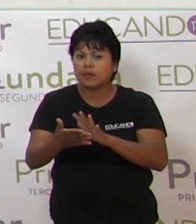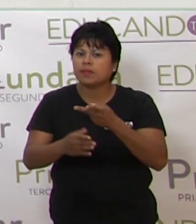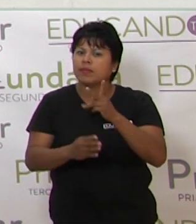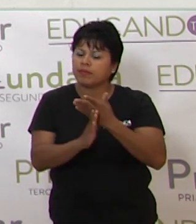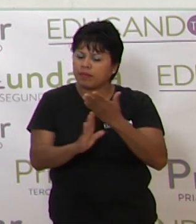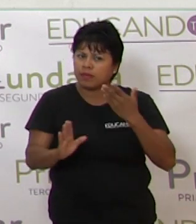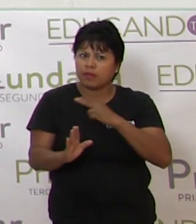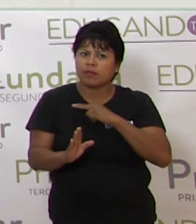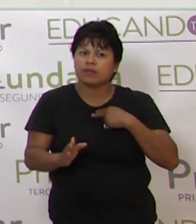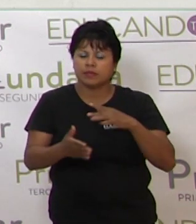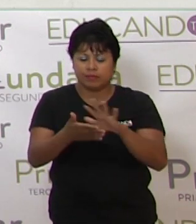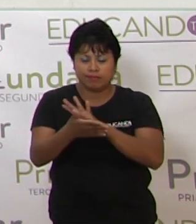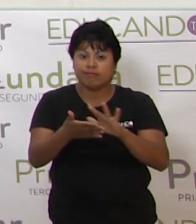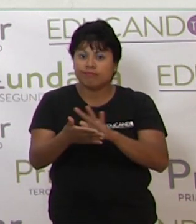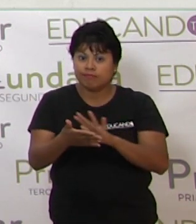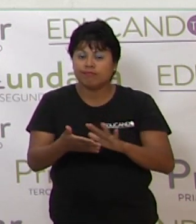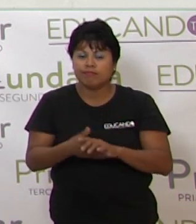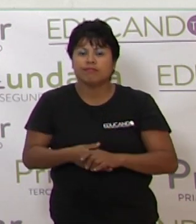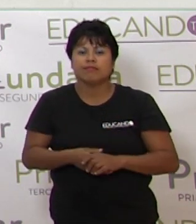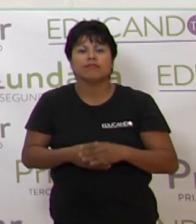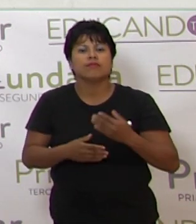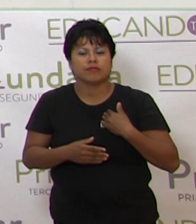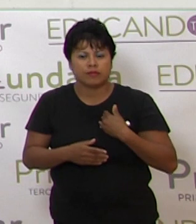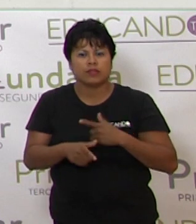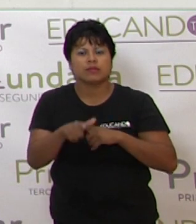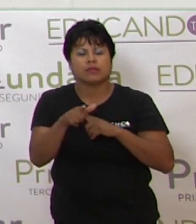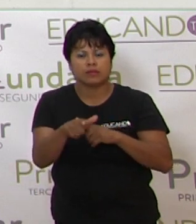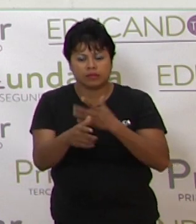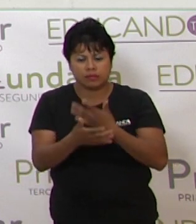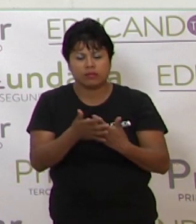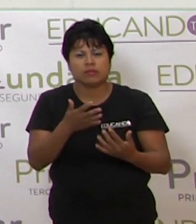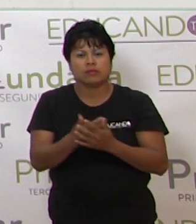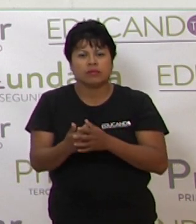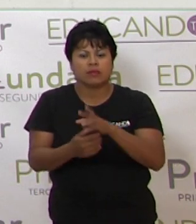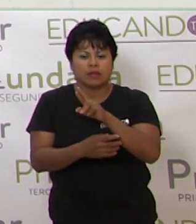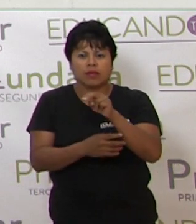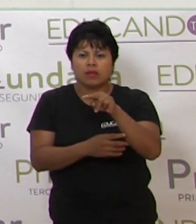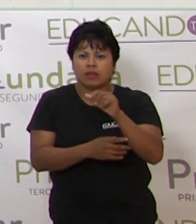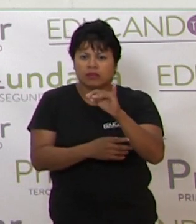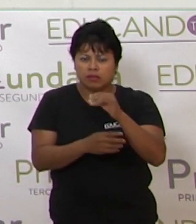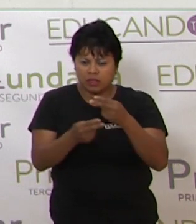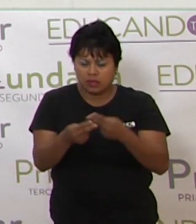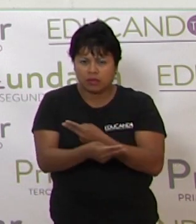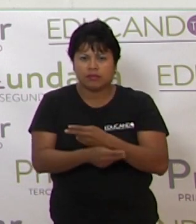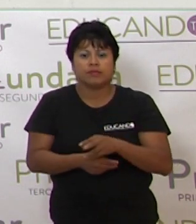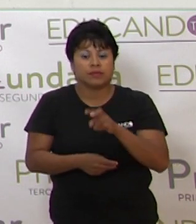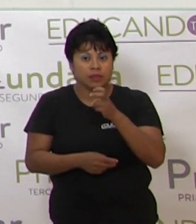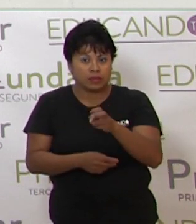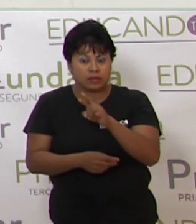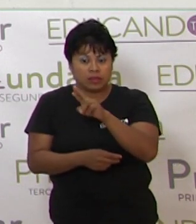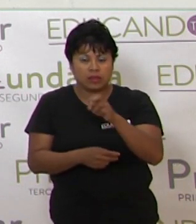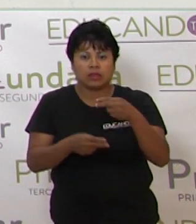Pero antes de que pasemos a eso, voy a seguir elaborando acerca del Renacimiento. Entonces, el